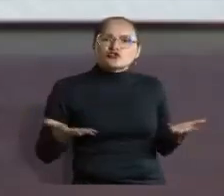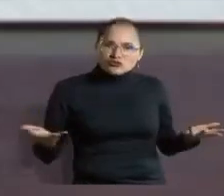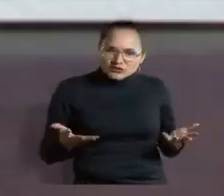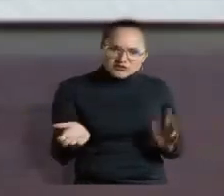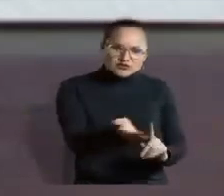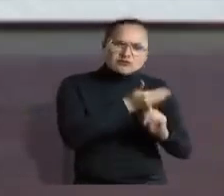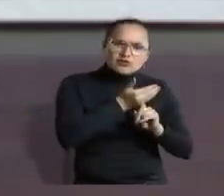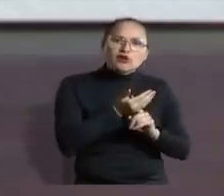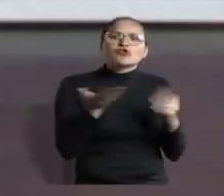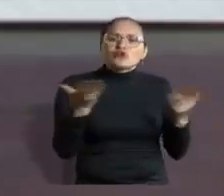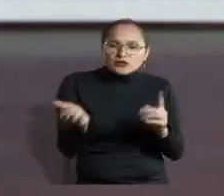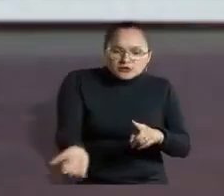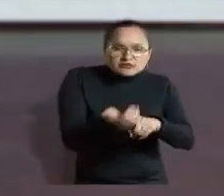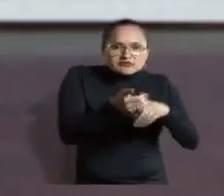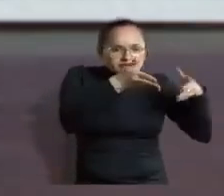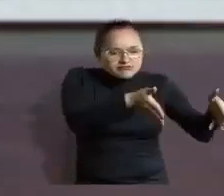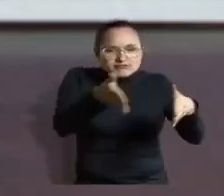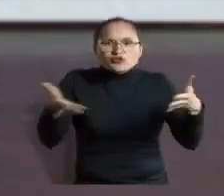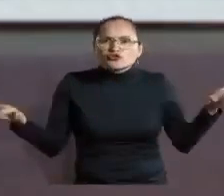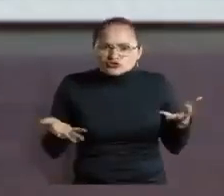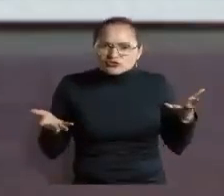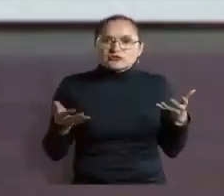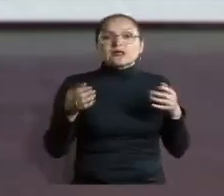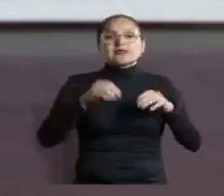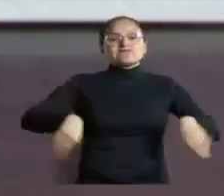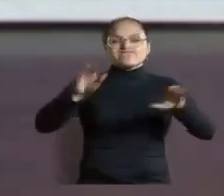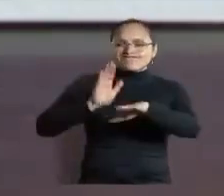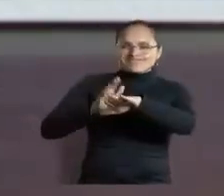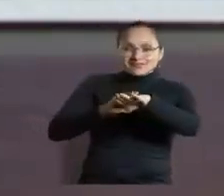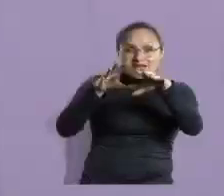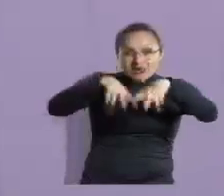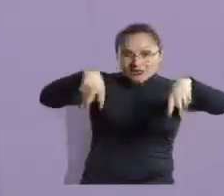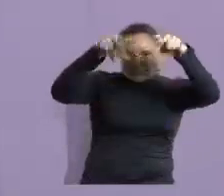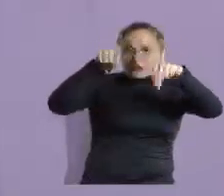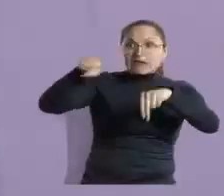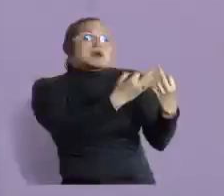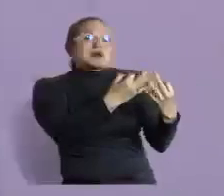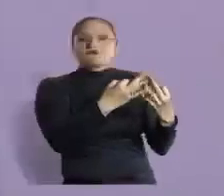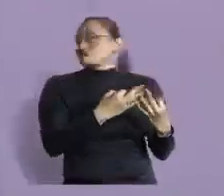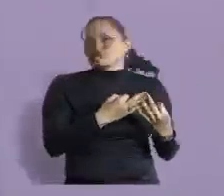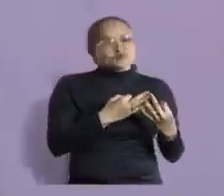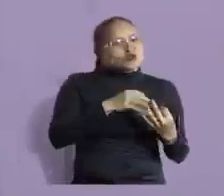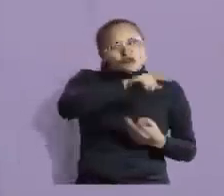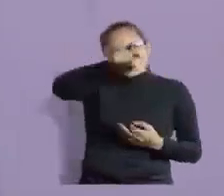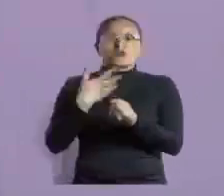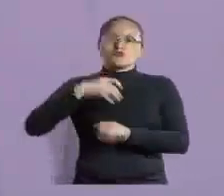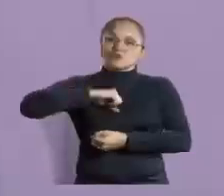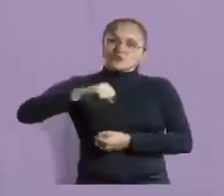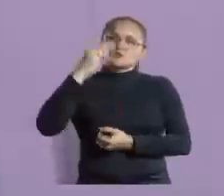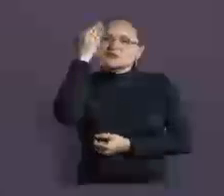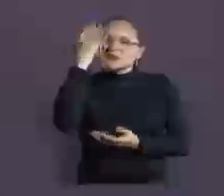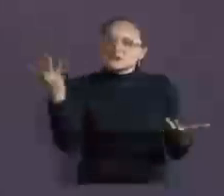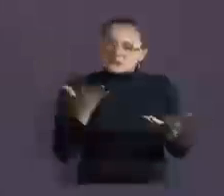pero también llamar a la socia en general porque es una responsabilidad de la sociedad no desaparecer y la histórica en este país